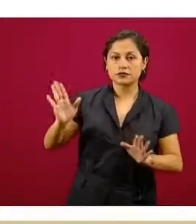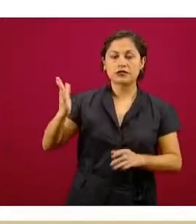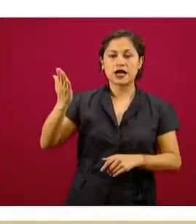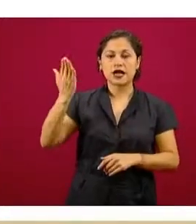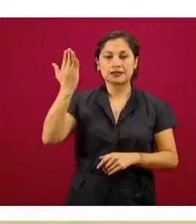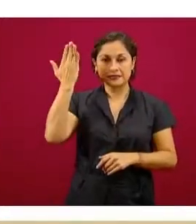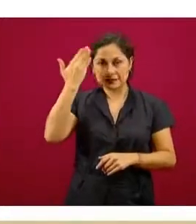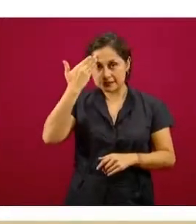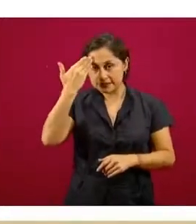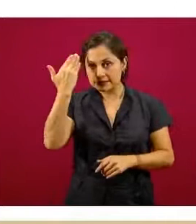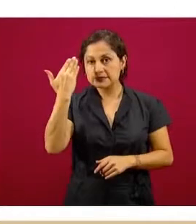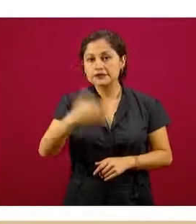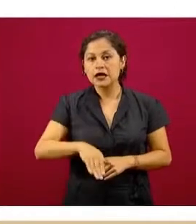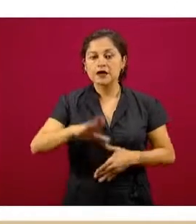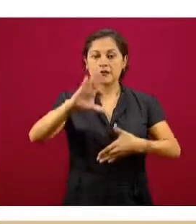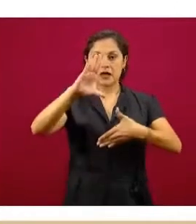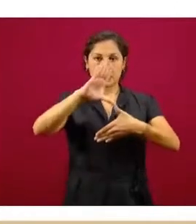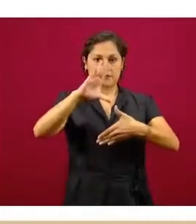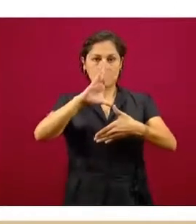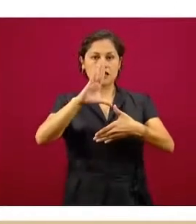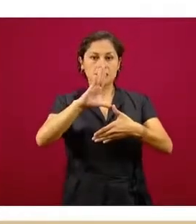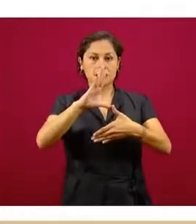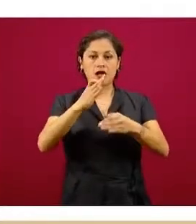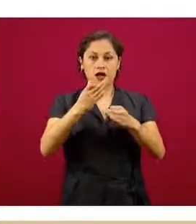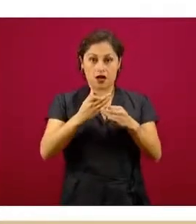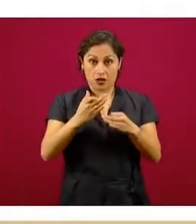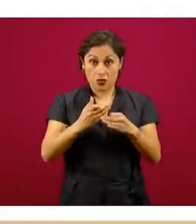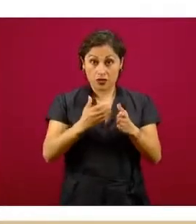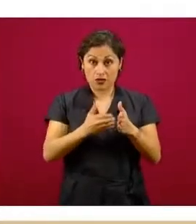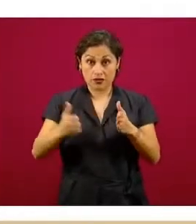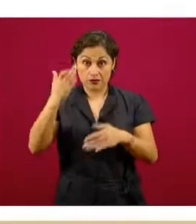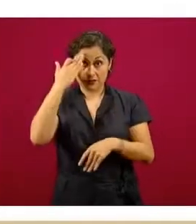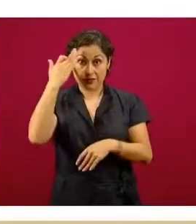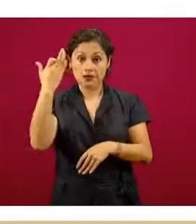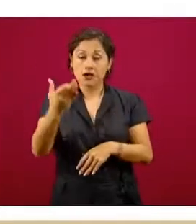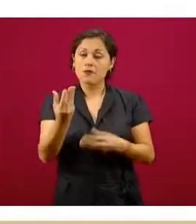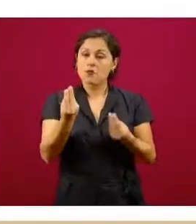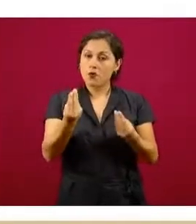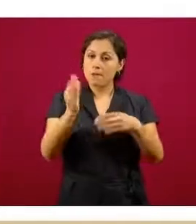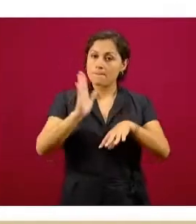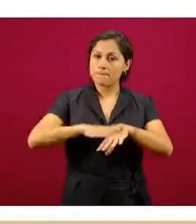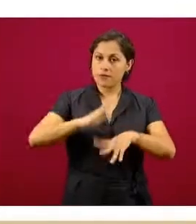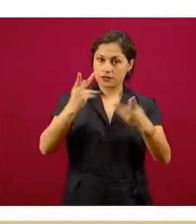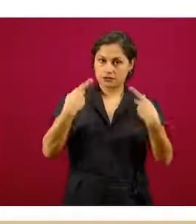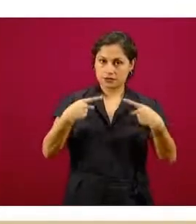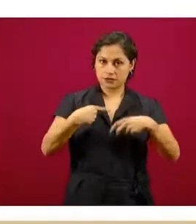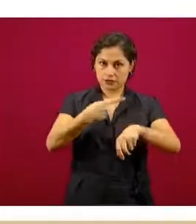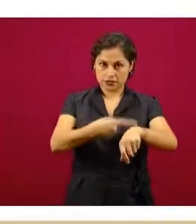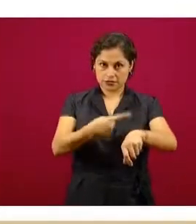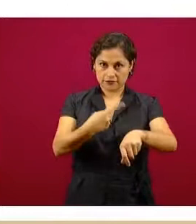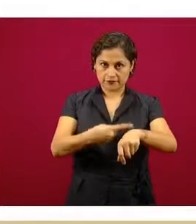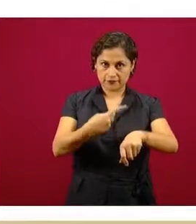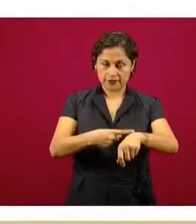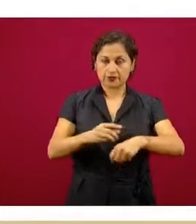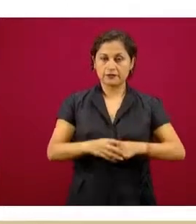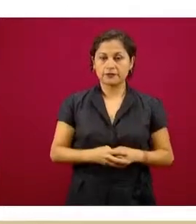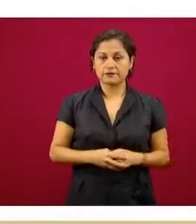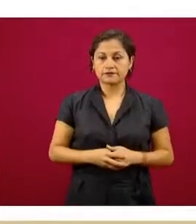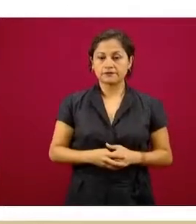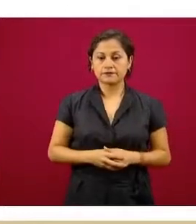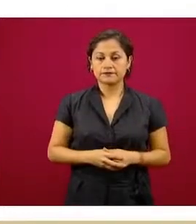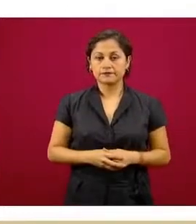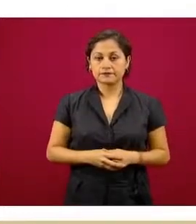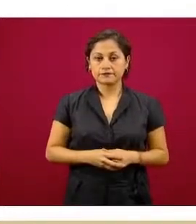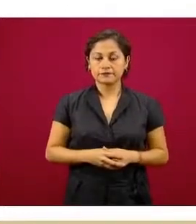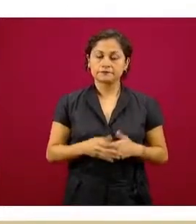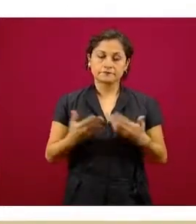refiriéndose, que es donde se está concentrando, donde está el punto principal de la pandemia en estos